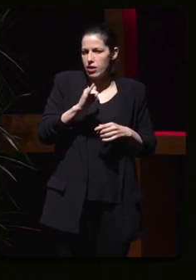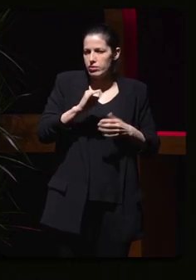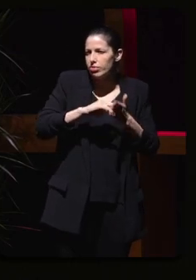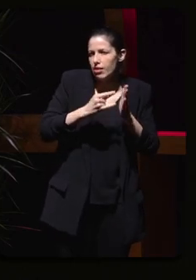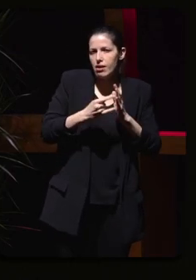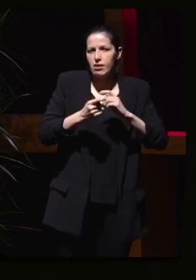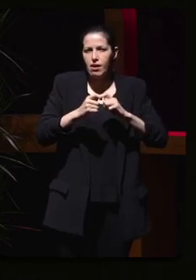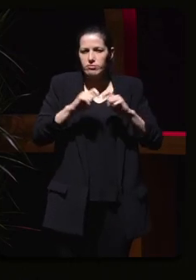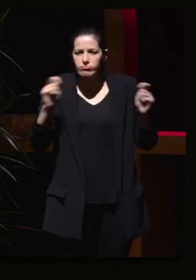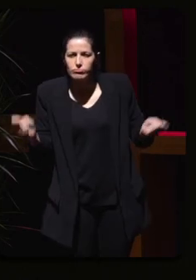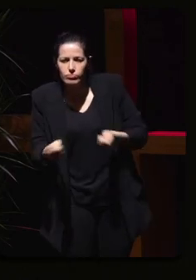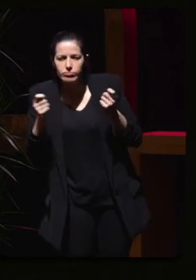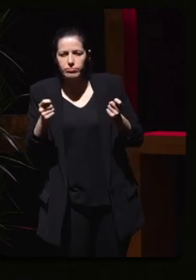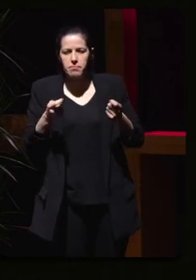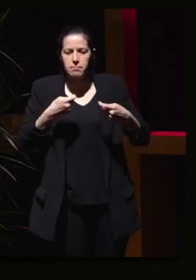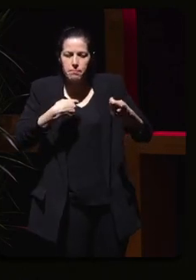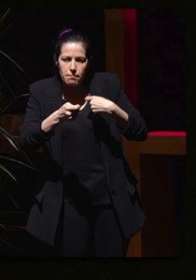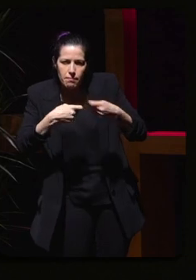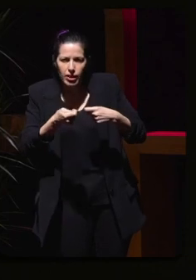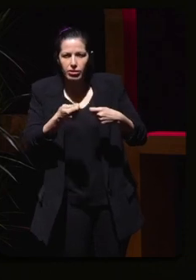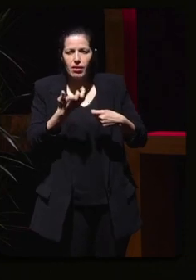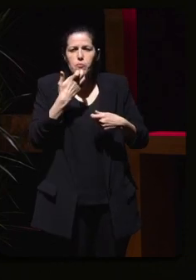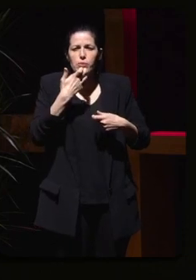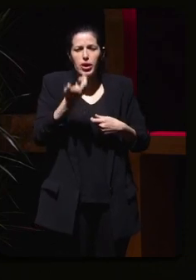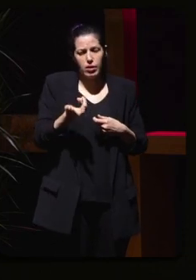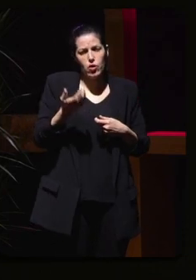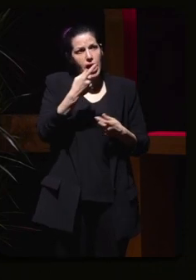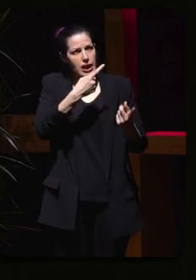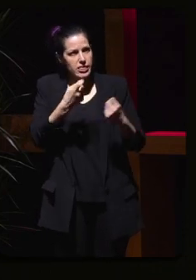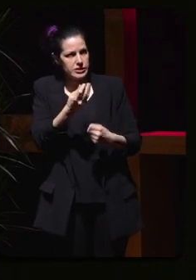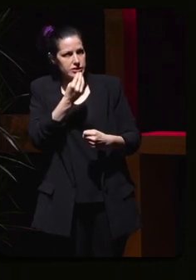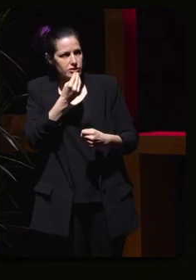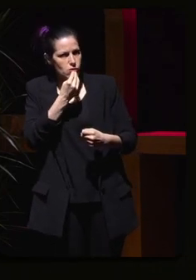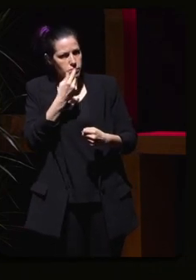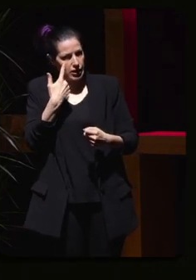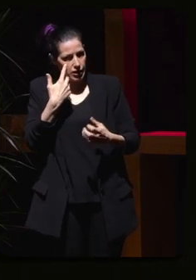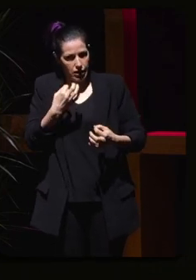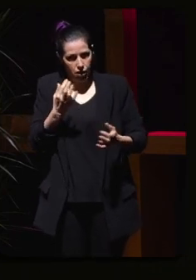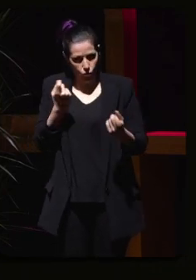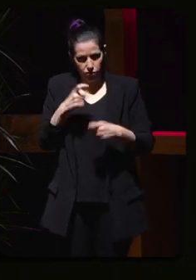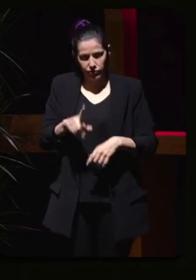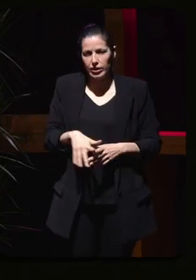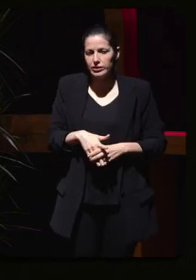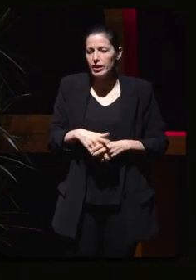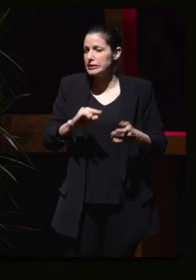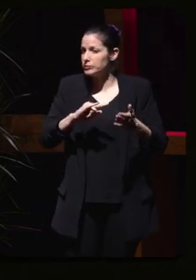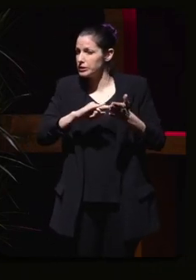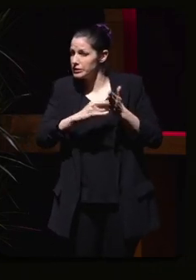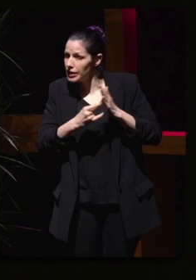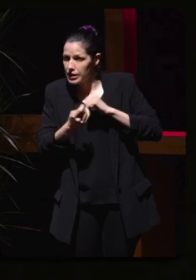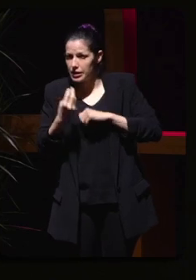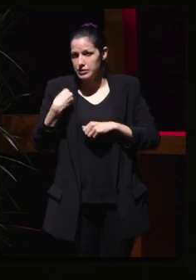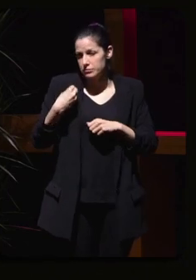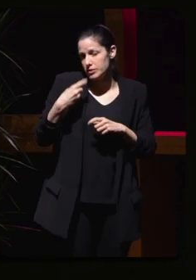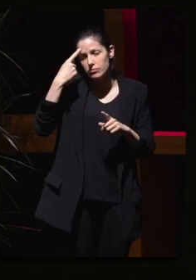nos convencen de que hemos de comer algo que realmente no nos necesitamos para nada, pues esas mismas técnicas de marketing son